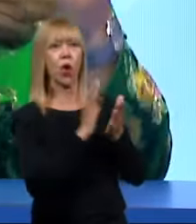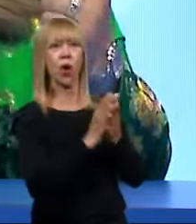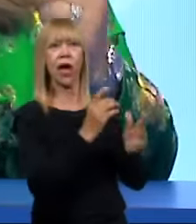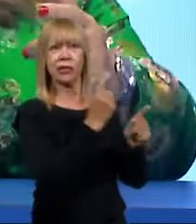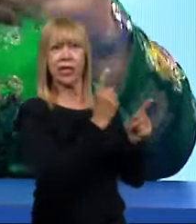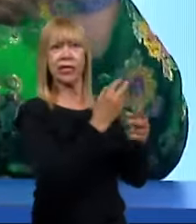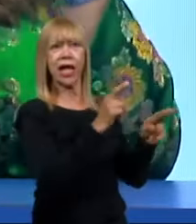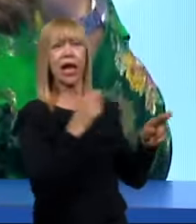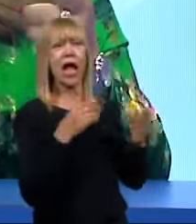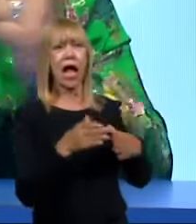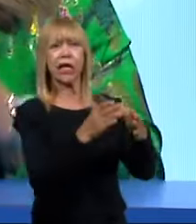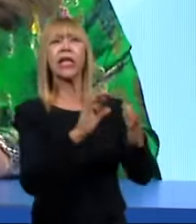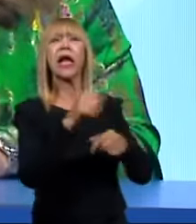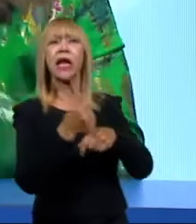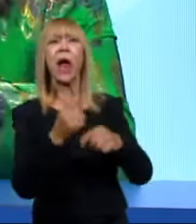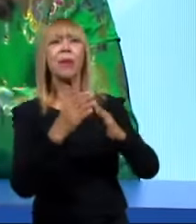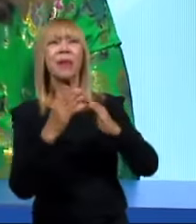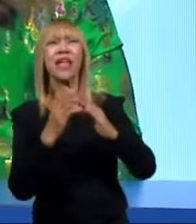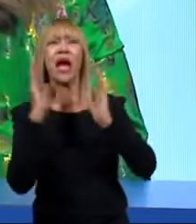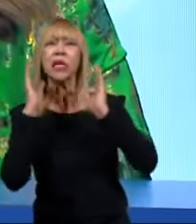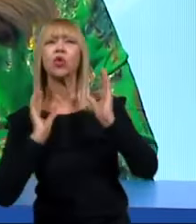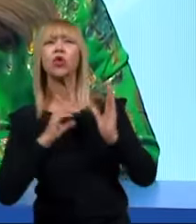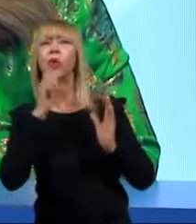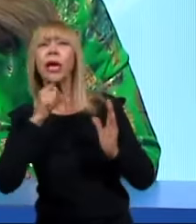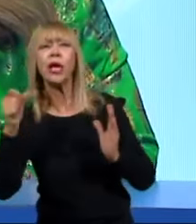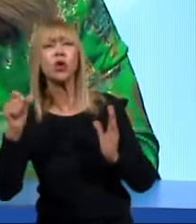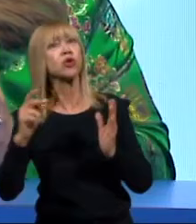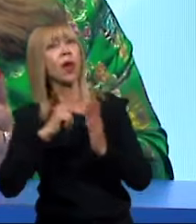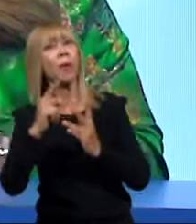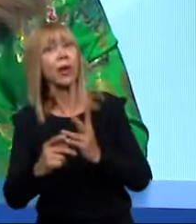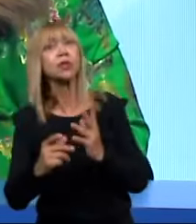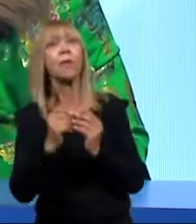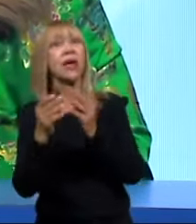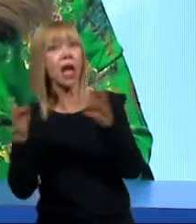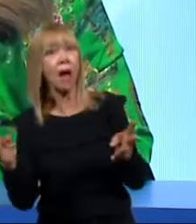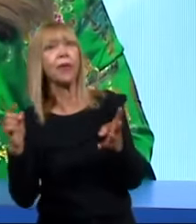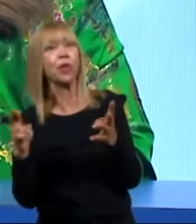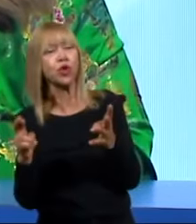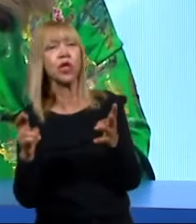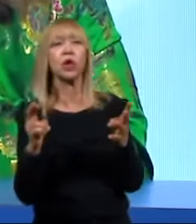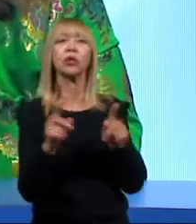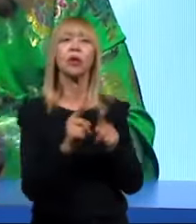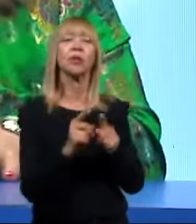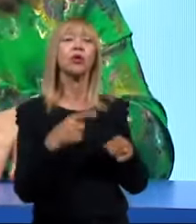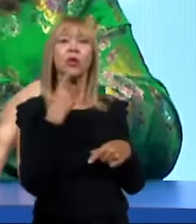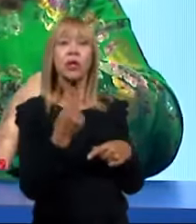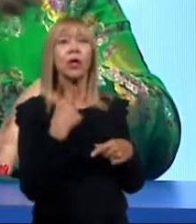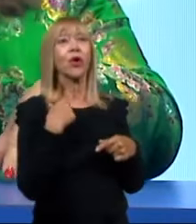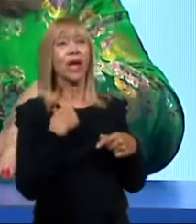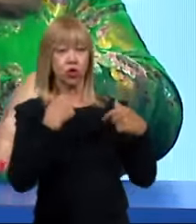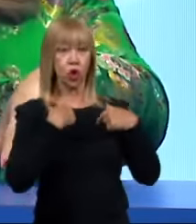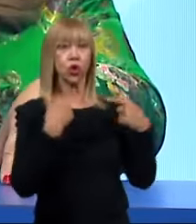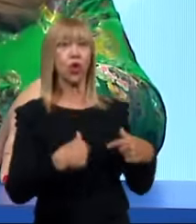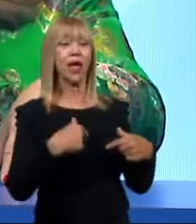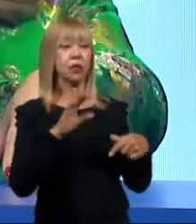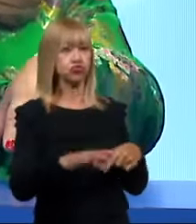día, nuestras carreteras, crear vivienda, atender a nuestros viejos, que son la población más amplia en Puerto Rico. También te digo que yo estoy